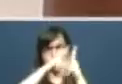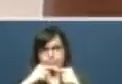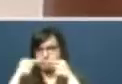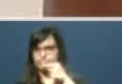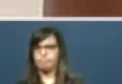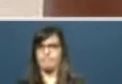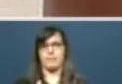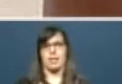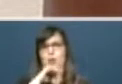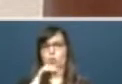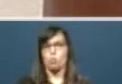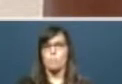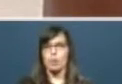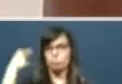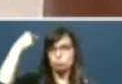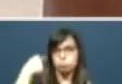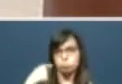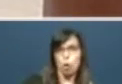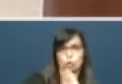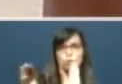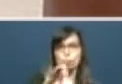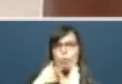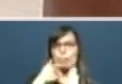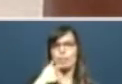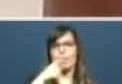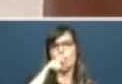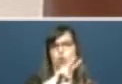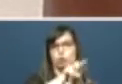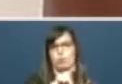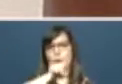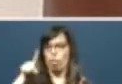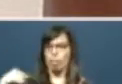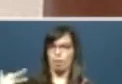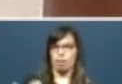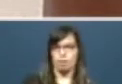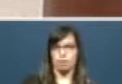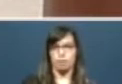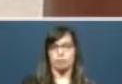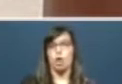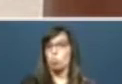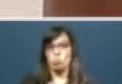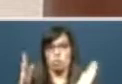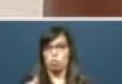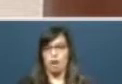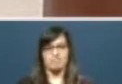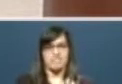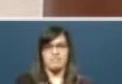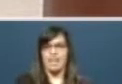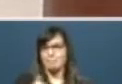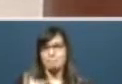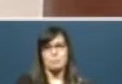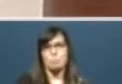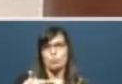constitucional desde el año 2011 y que también es sin duda una condición indispensable para que se